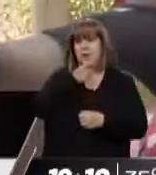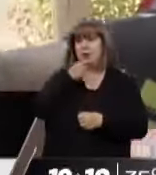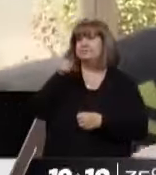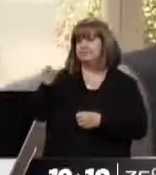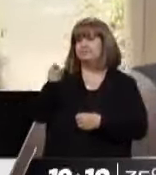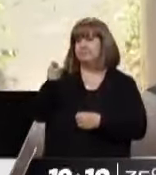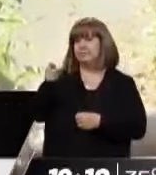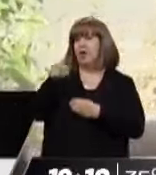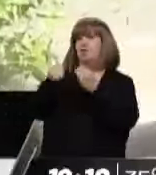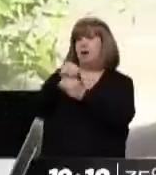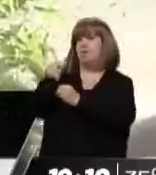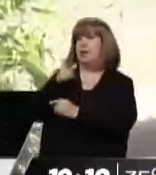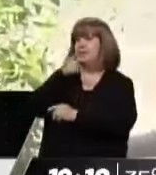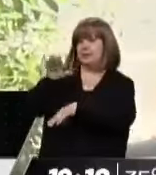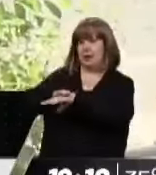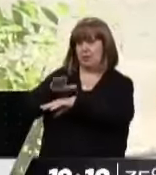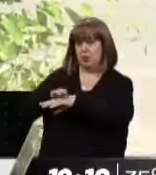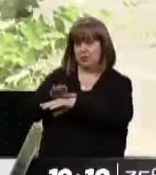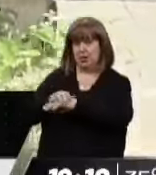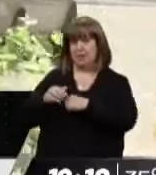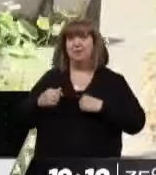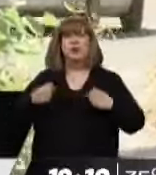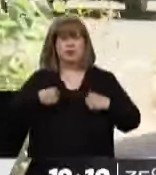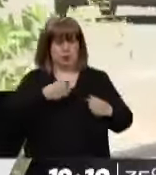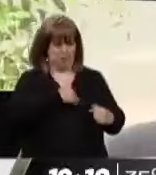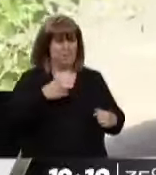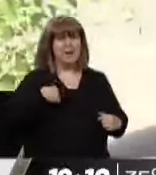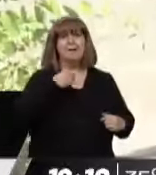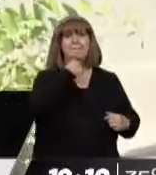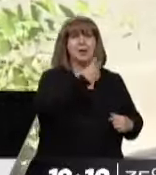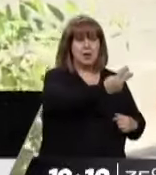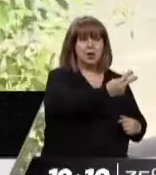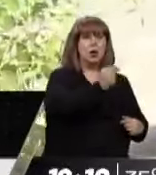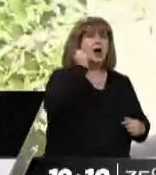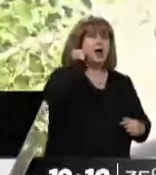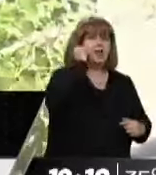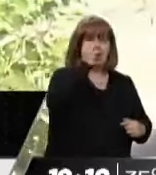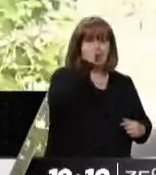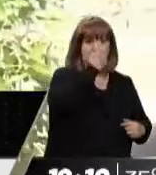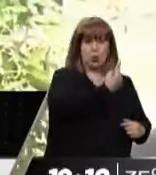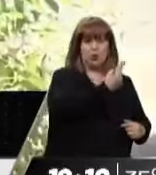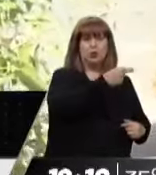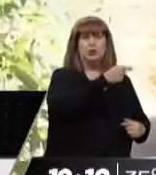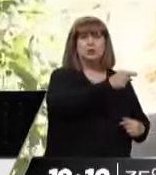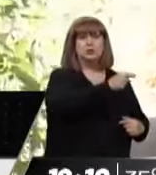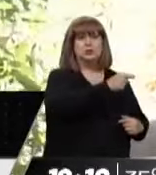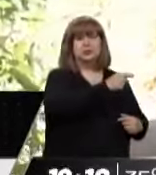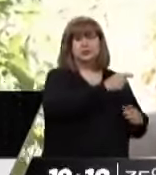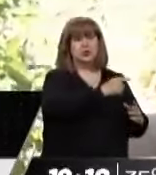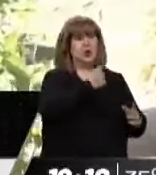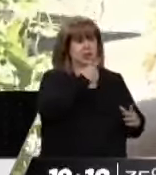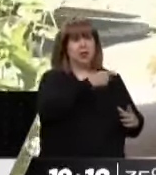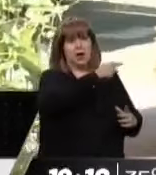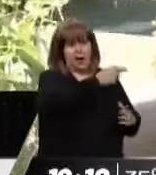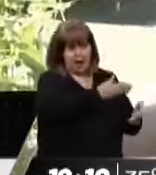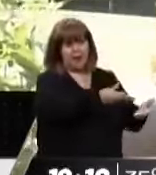Yo del primer momento que pasó esto con mi hijo, yo supe que era inocente. Por eso yo vine y lo entregué a mi hijo, antes que hiciera la denuncia a la mamá,